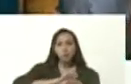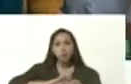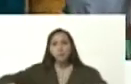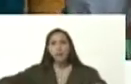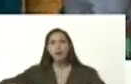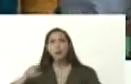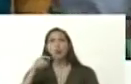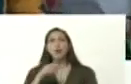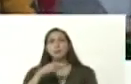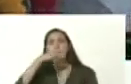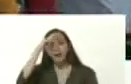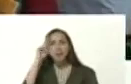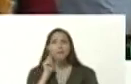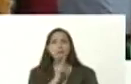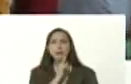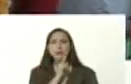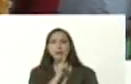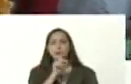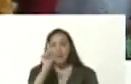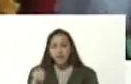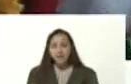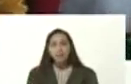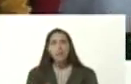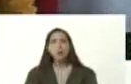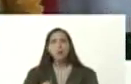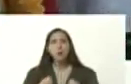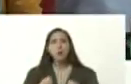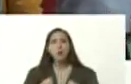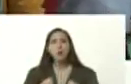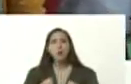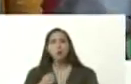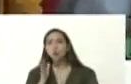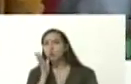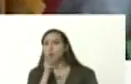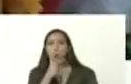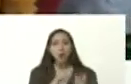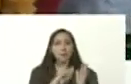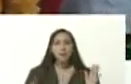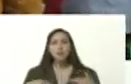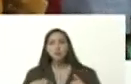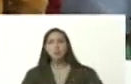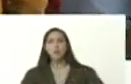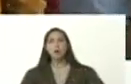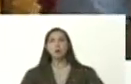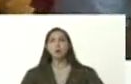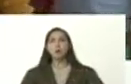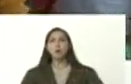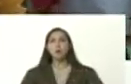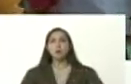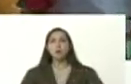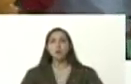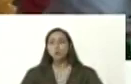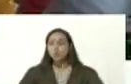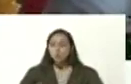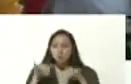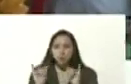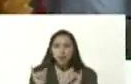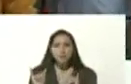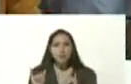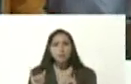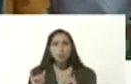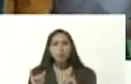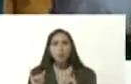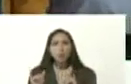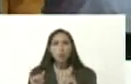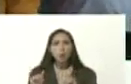se ocupe de las cárceles donde se violan los derechos humanos. Que se ocupe de la discriminación racial que